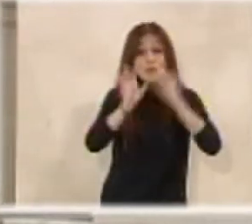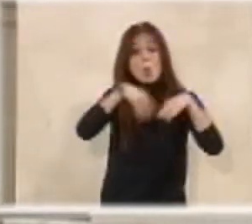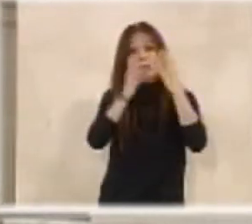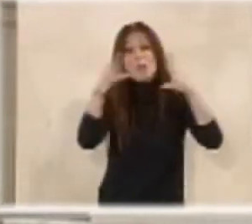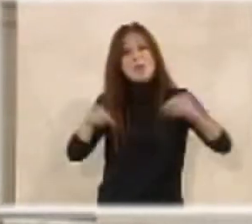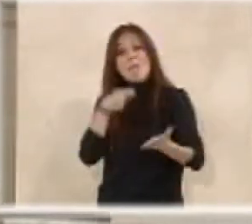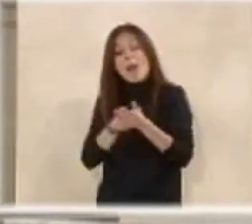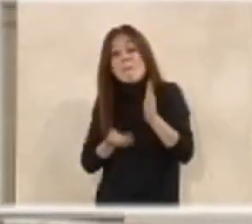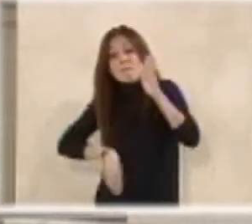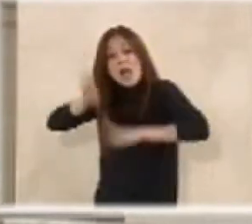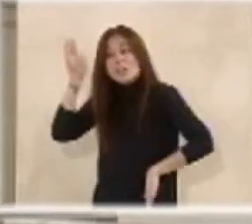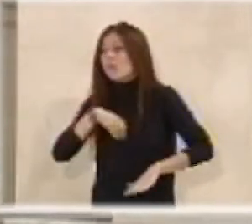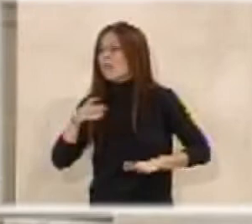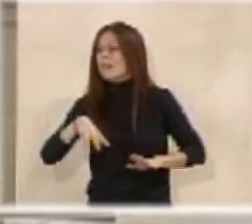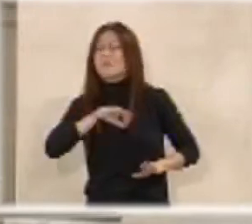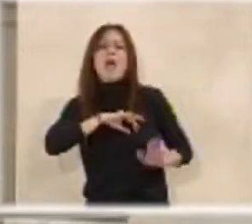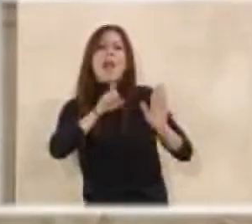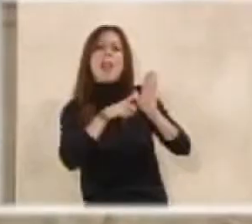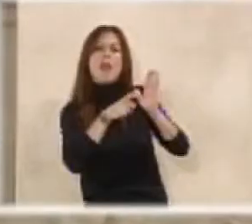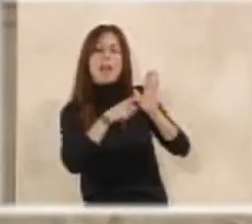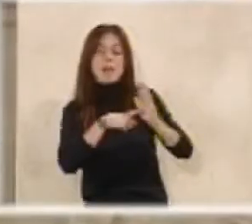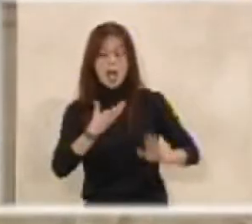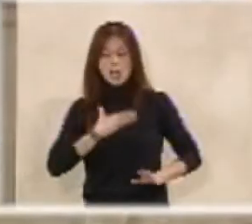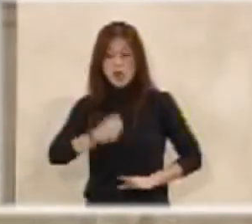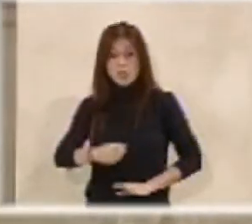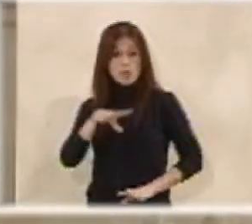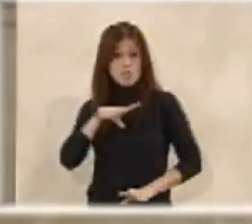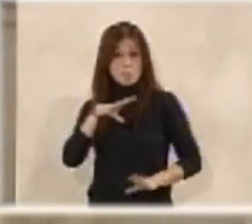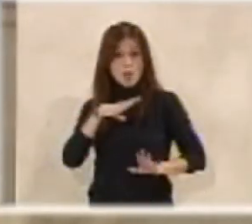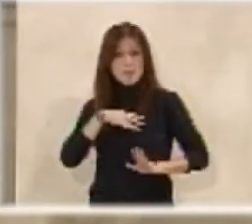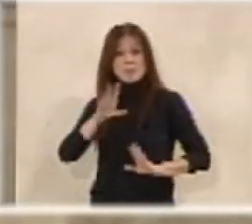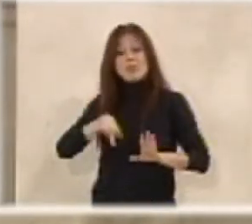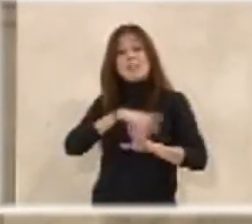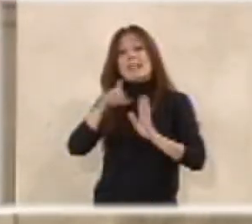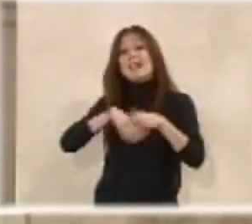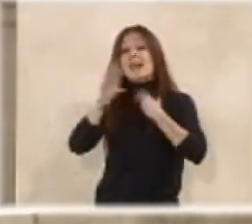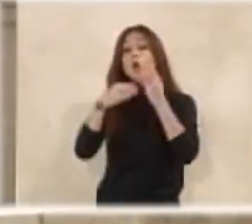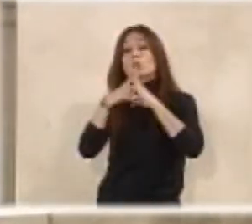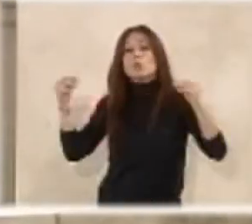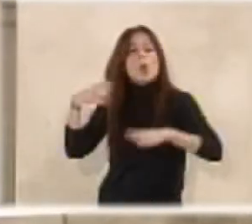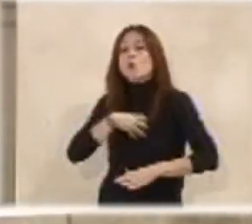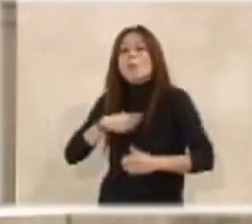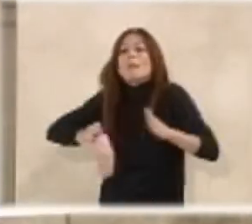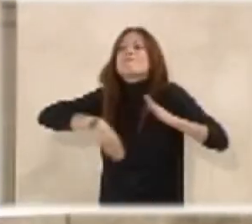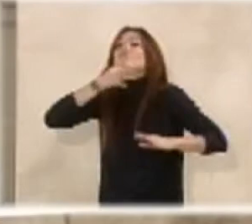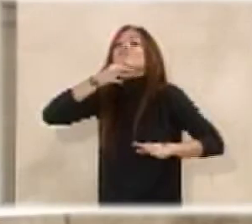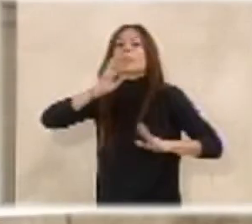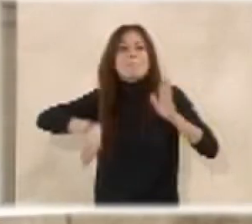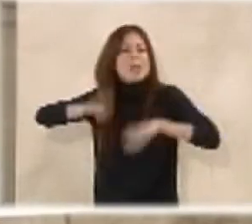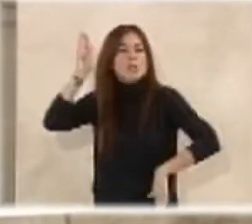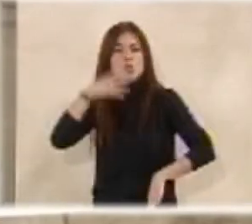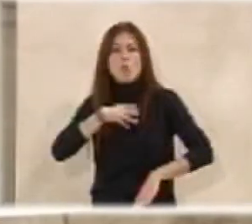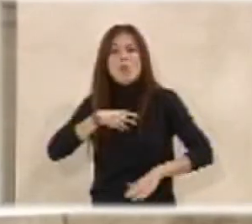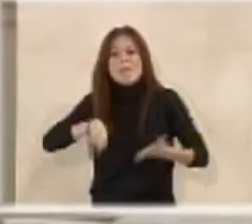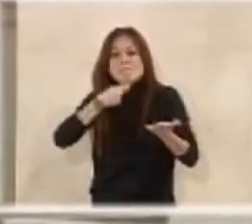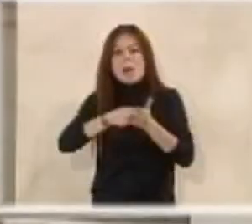Junta de Andalucía, que no puede... Bueno, por favor, que la Junta de Andalucía no puede más, que la Junta de Andalucía no puede más, que